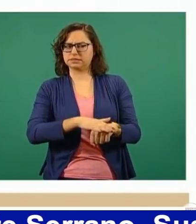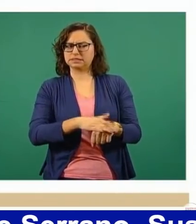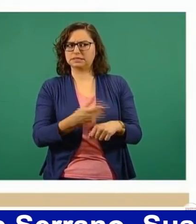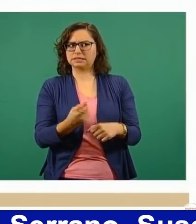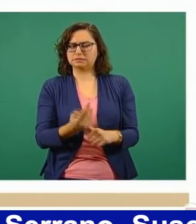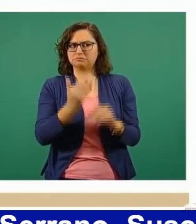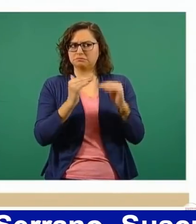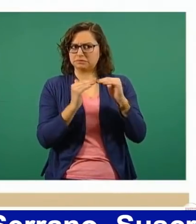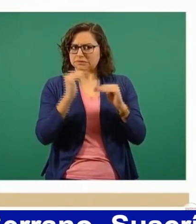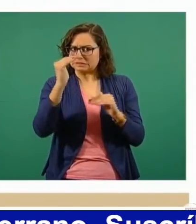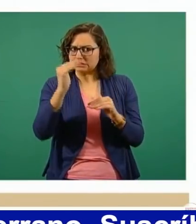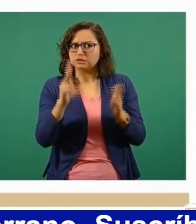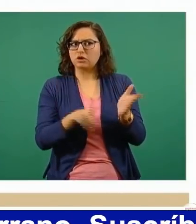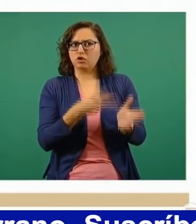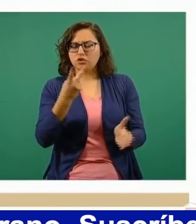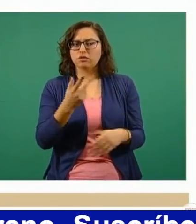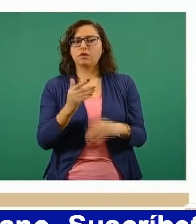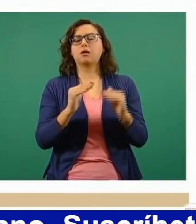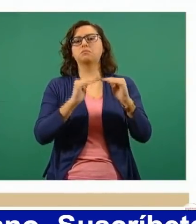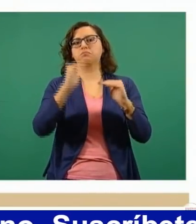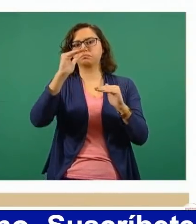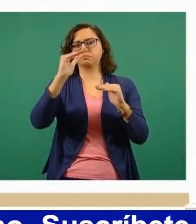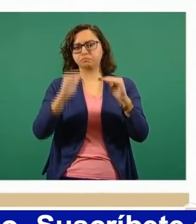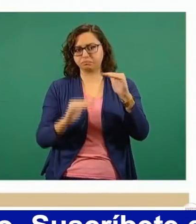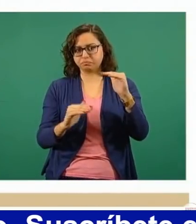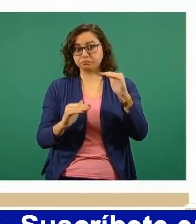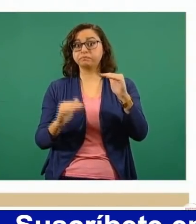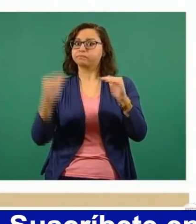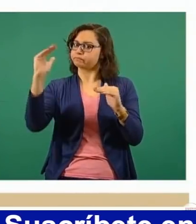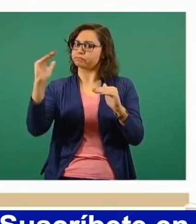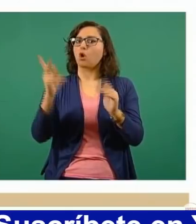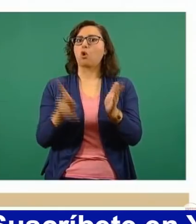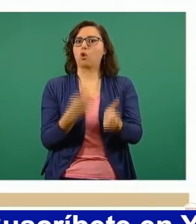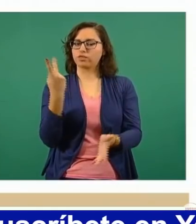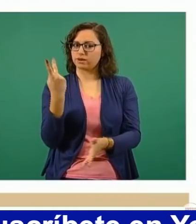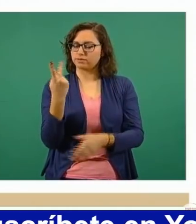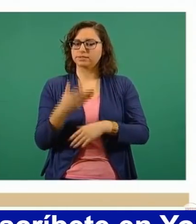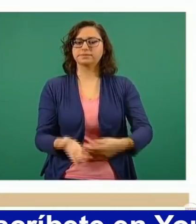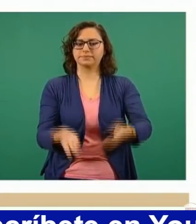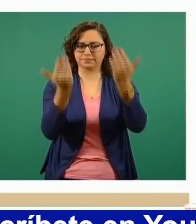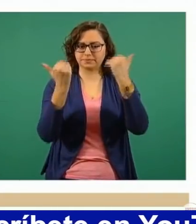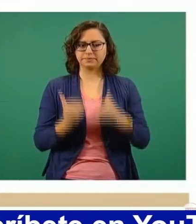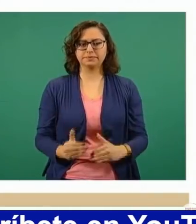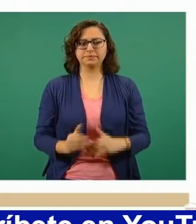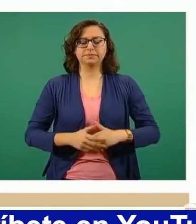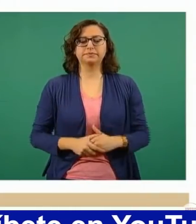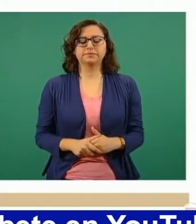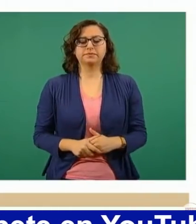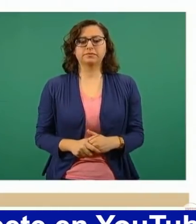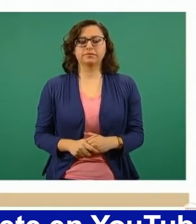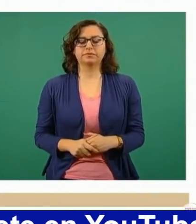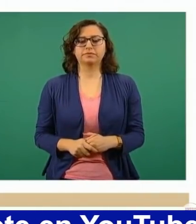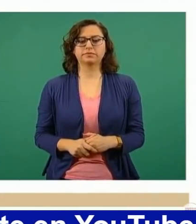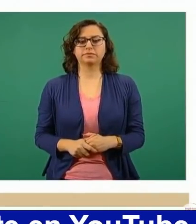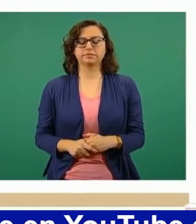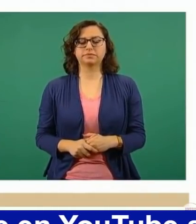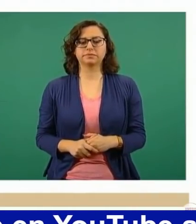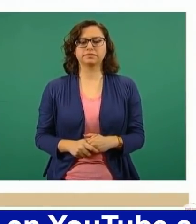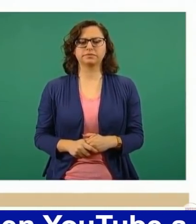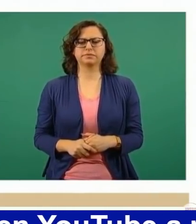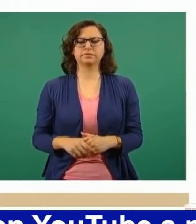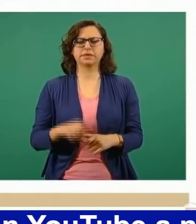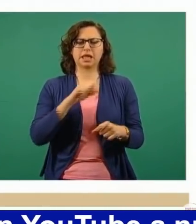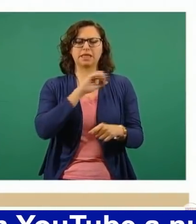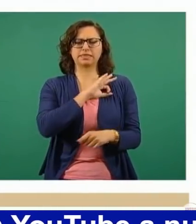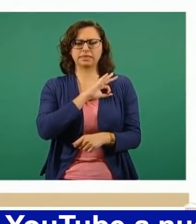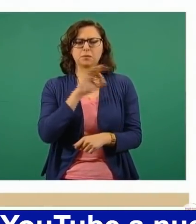pero vuelve a estar a la alza solamente 1 semana hasta el momento. La siguiente. Verán en cada imagen, también en el